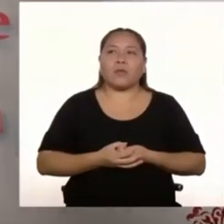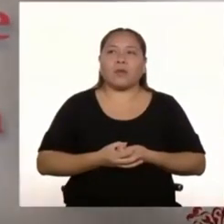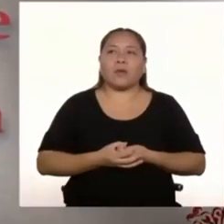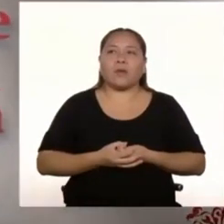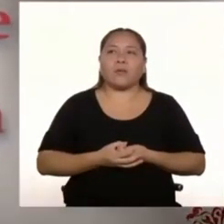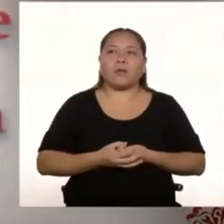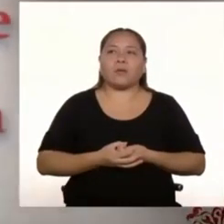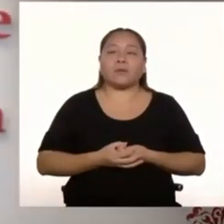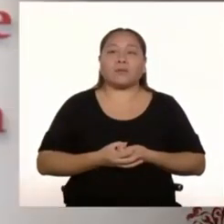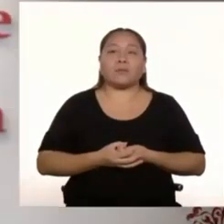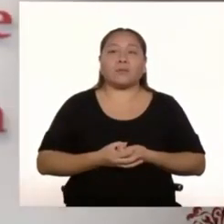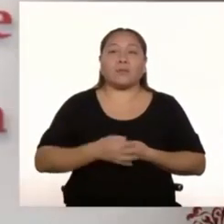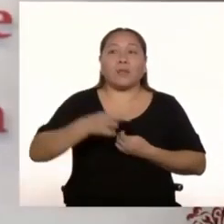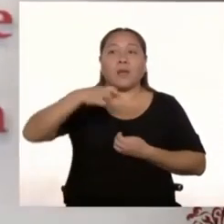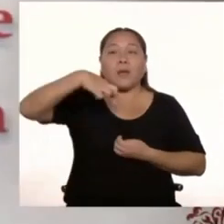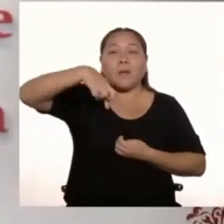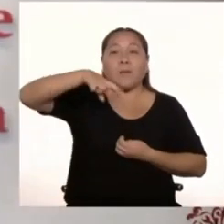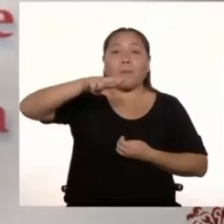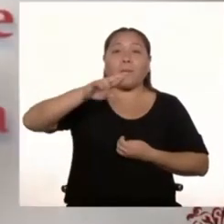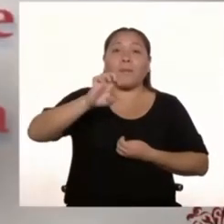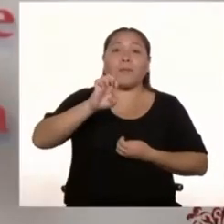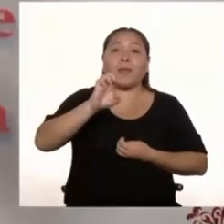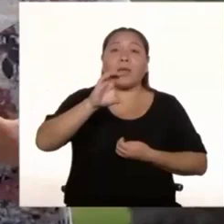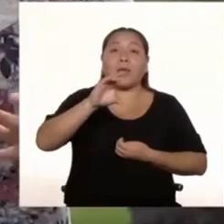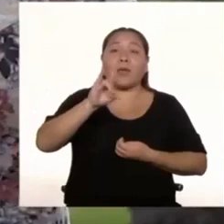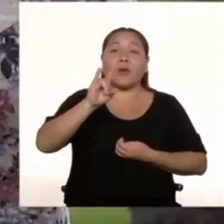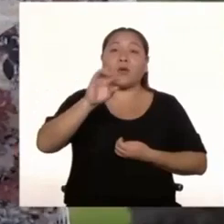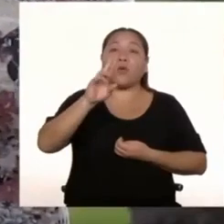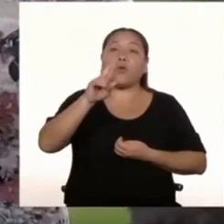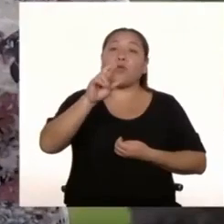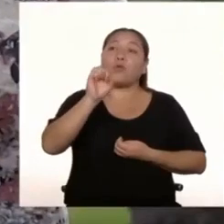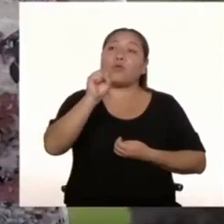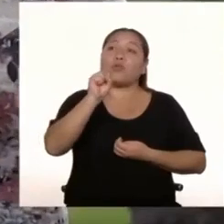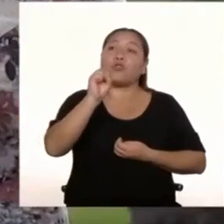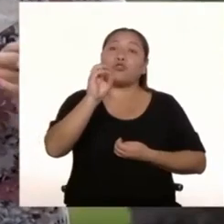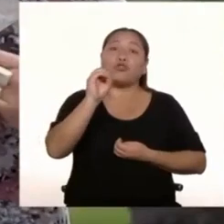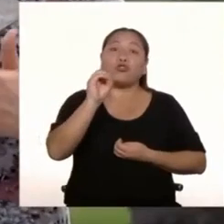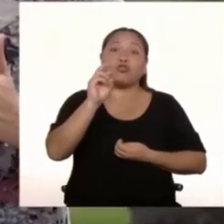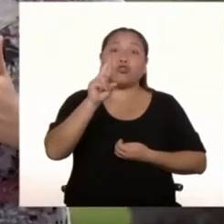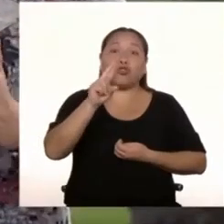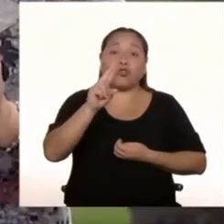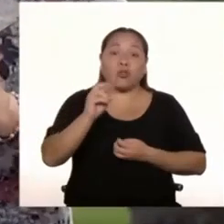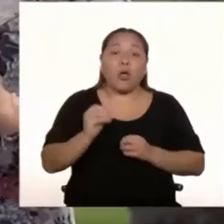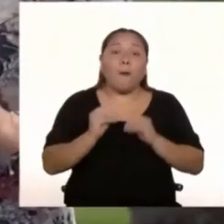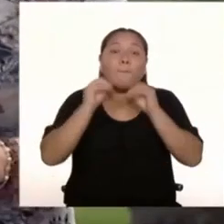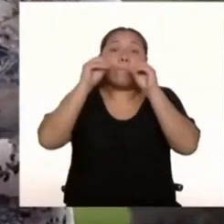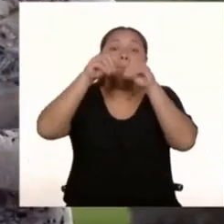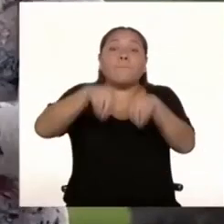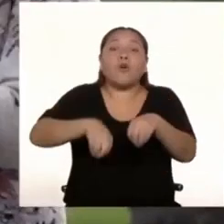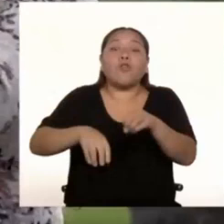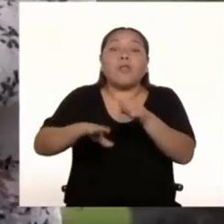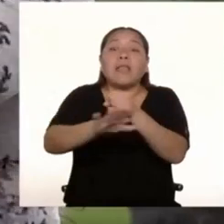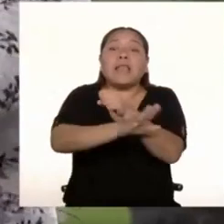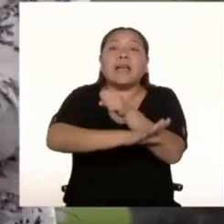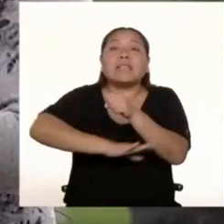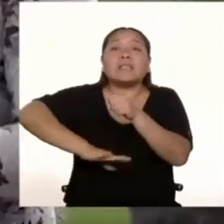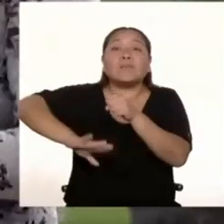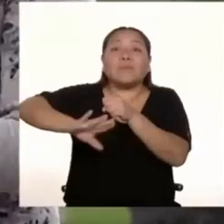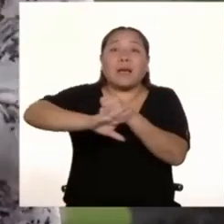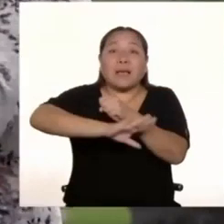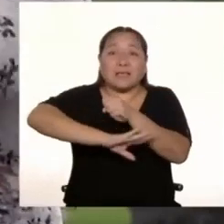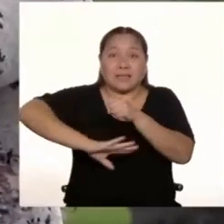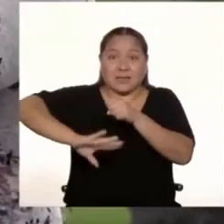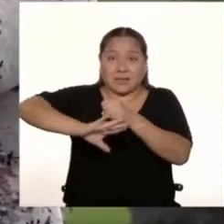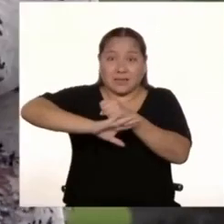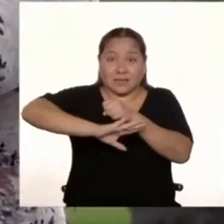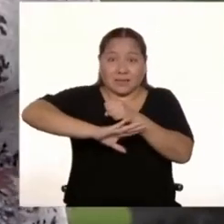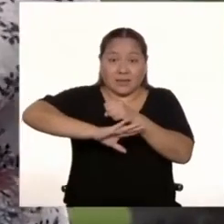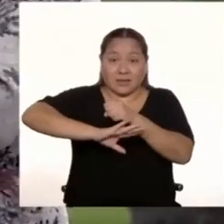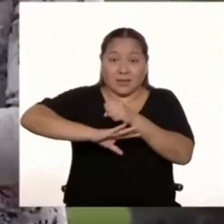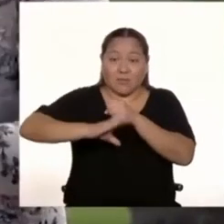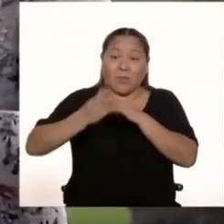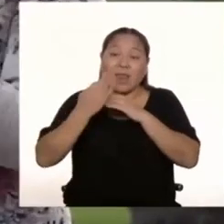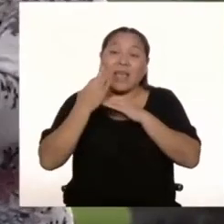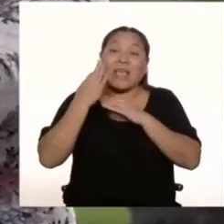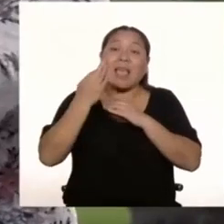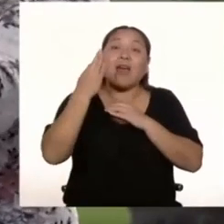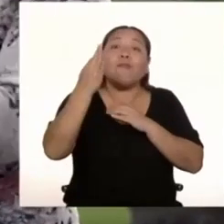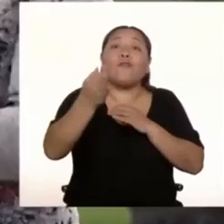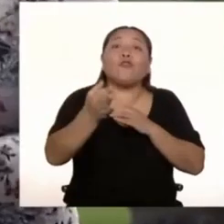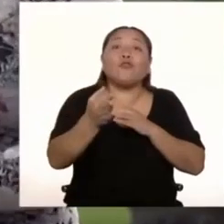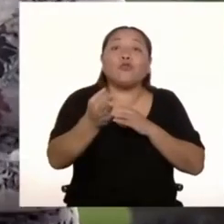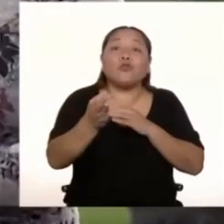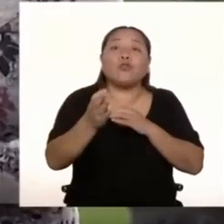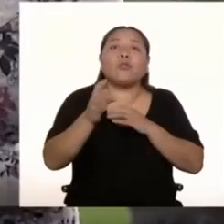En el caso de los precursores, son aquellos que han sentado las bases para que en un futuro